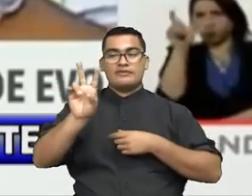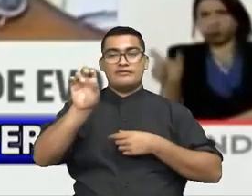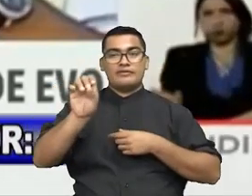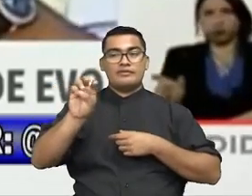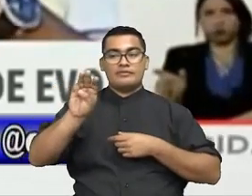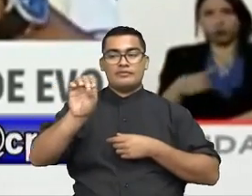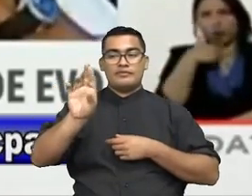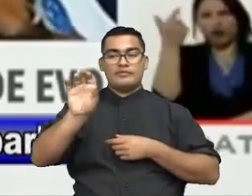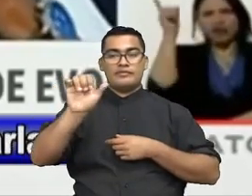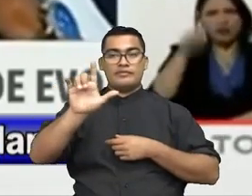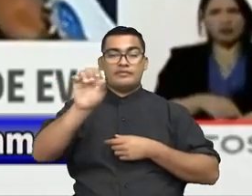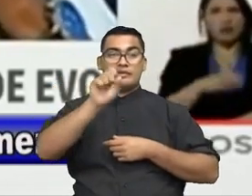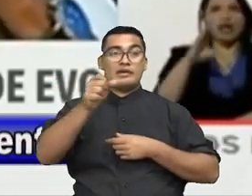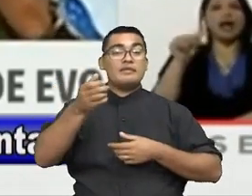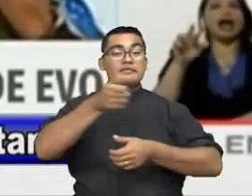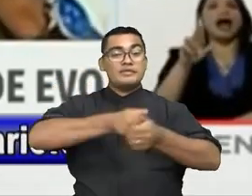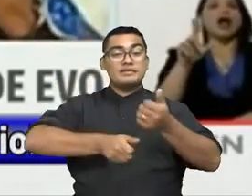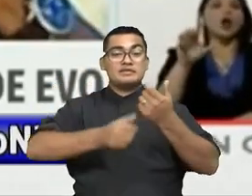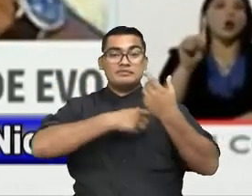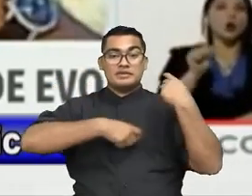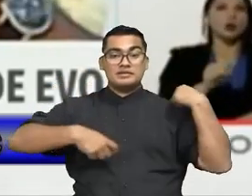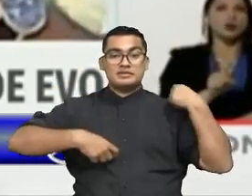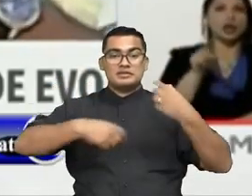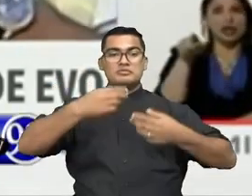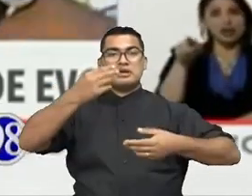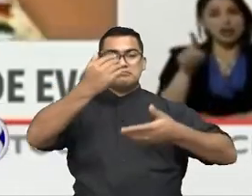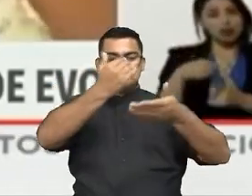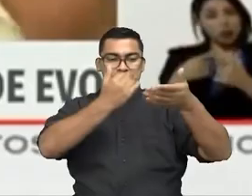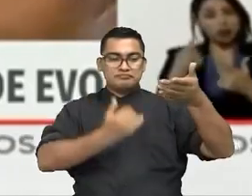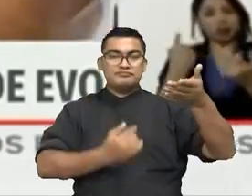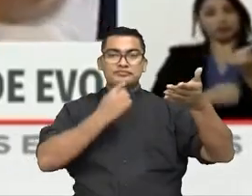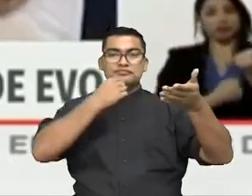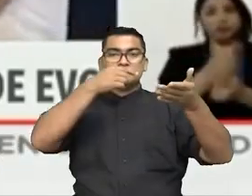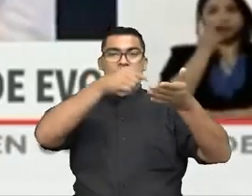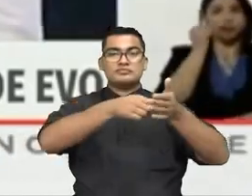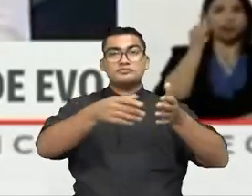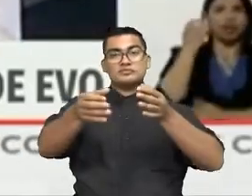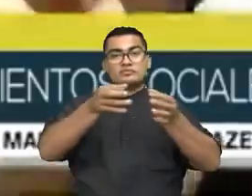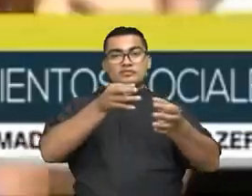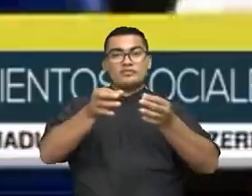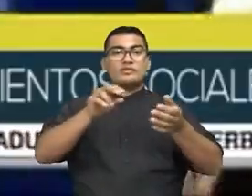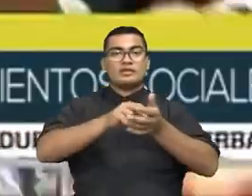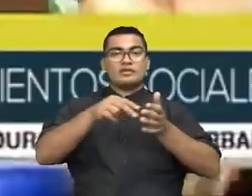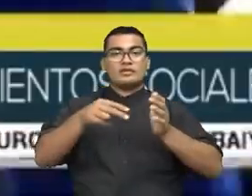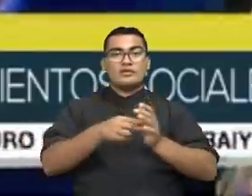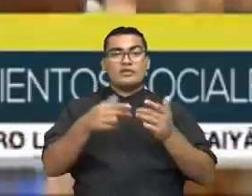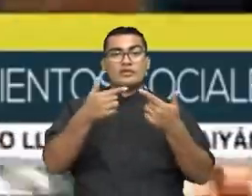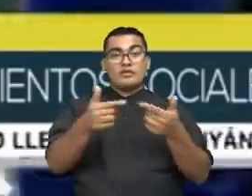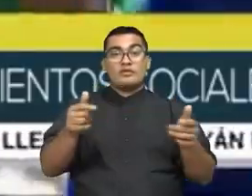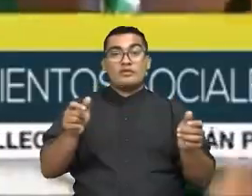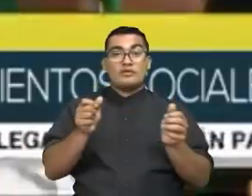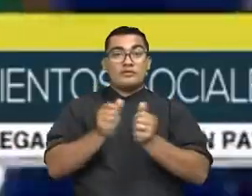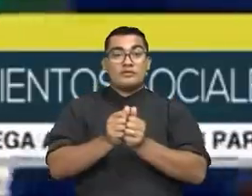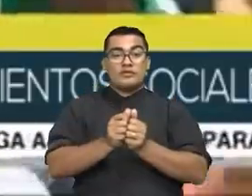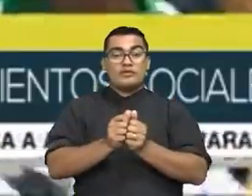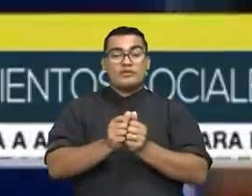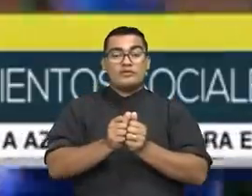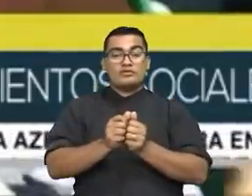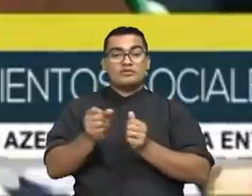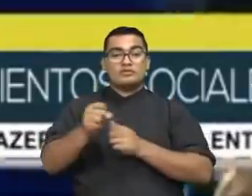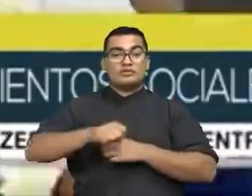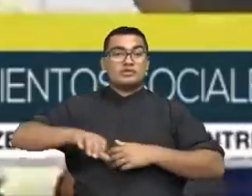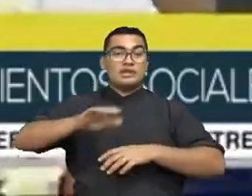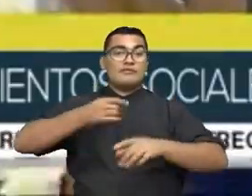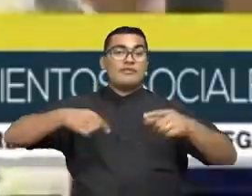informados por el vicepresidente Álvaro García Linera, los cuales ilustran que el partido de gobierno Movimiento al Socialismo